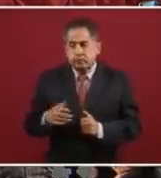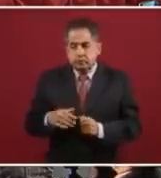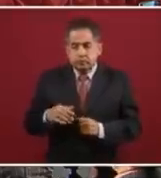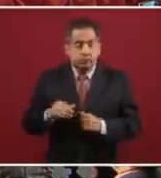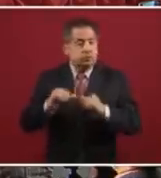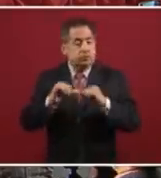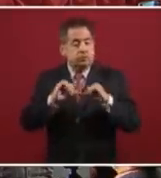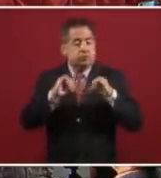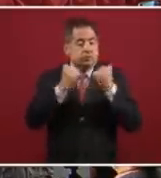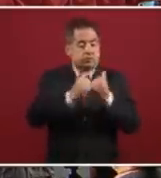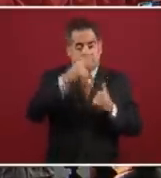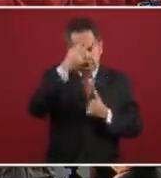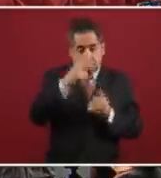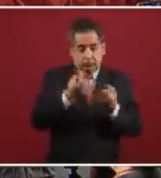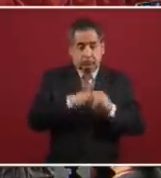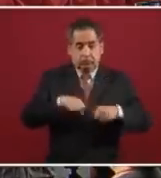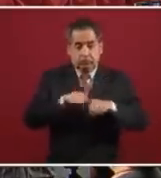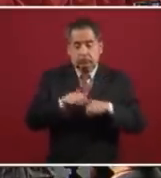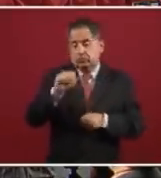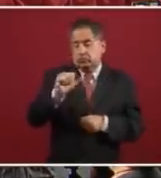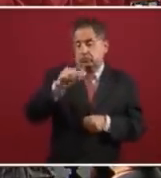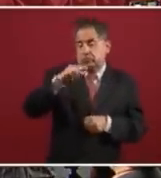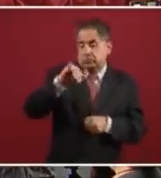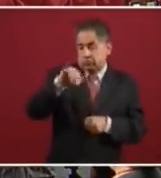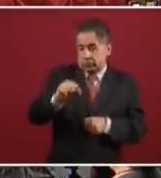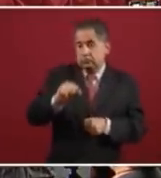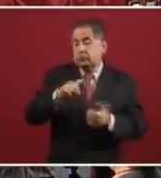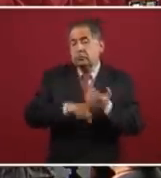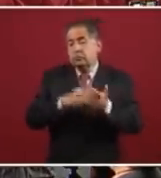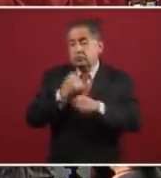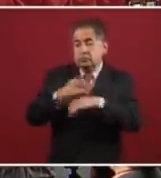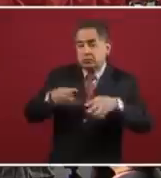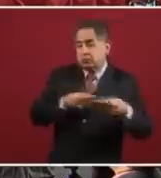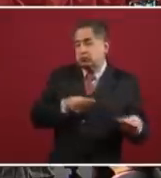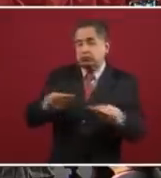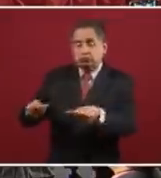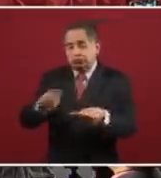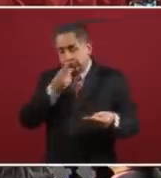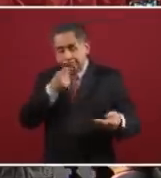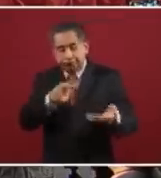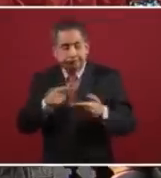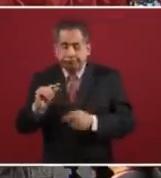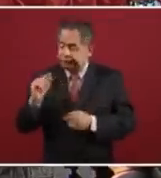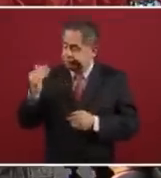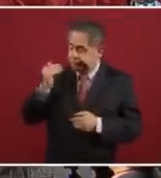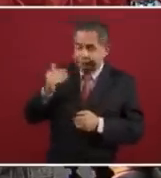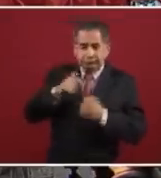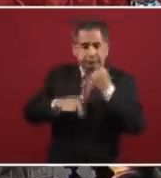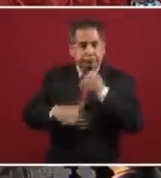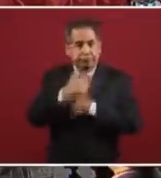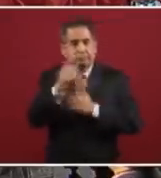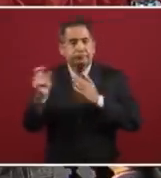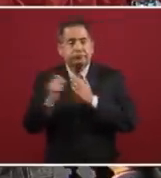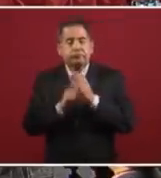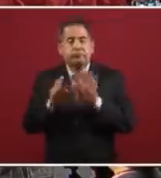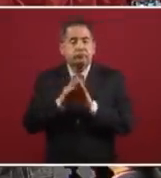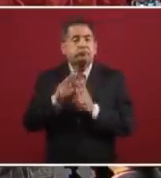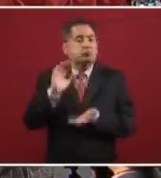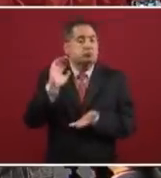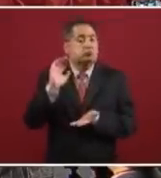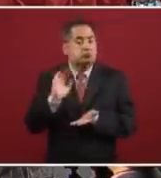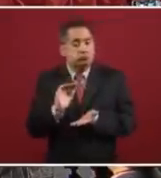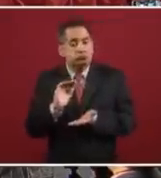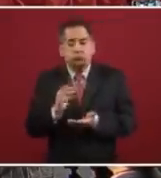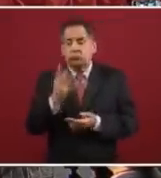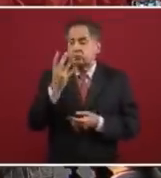Mexicana de Instituciones de Seguro nos informa que en los últimos 12 meses hubo una reducción